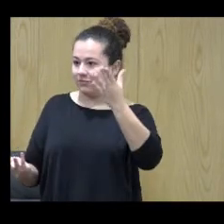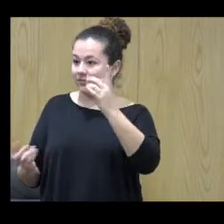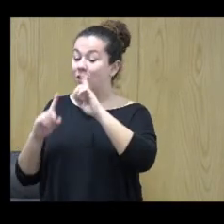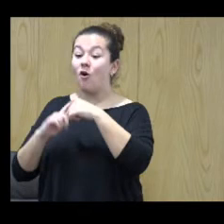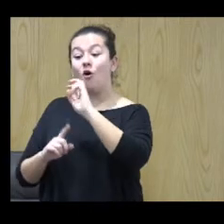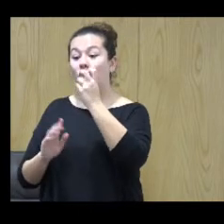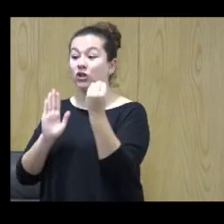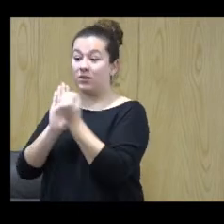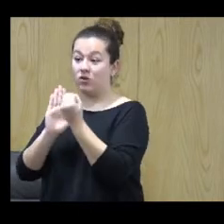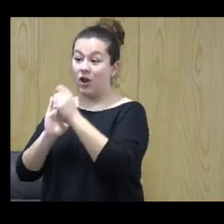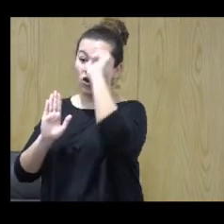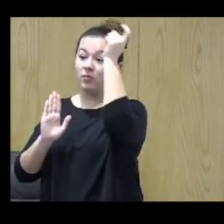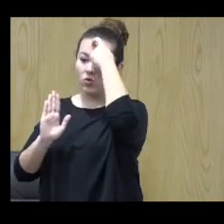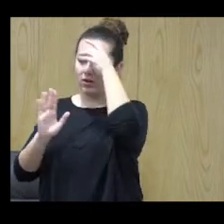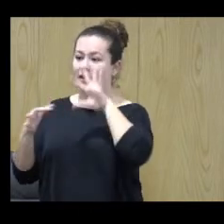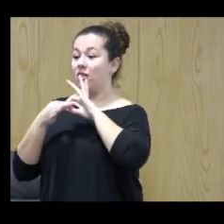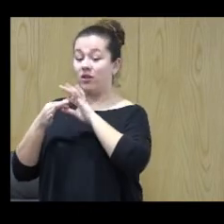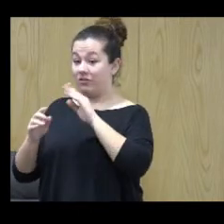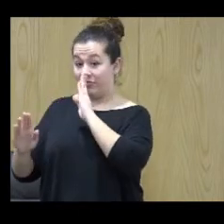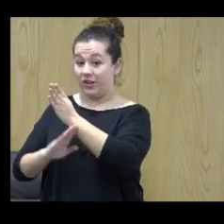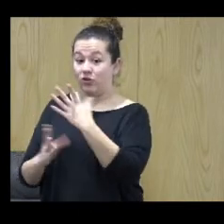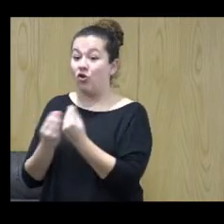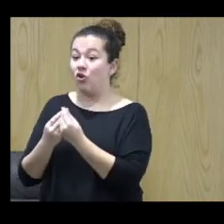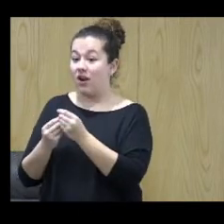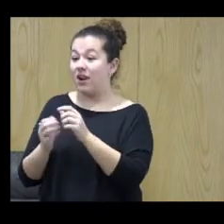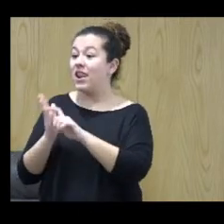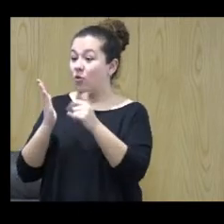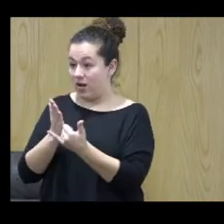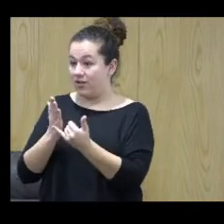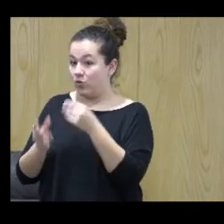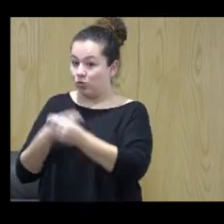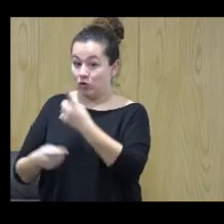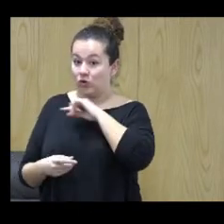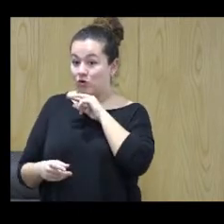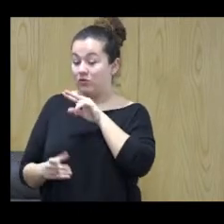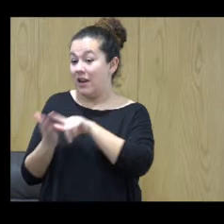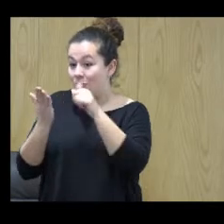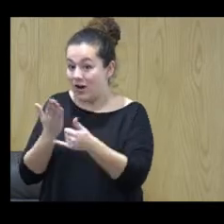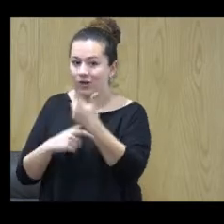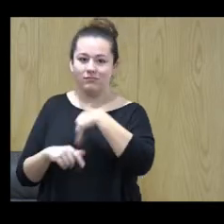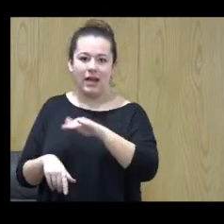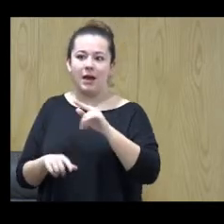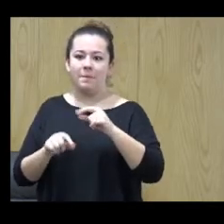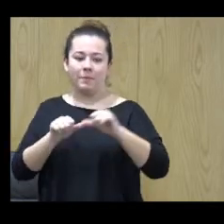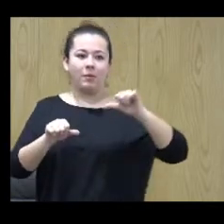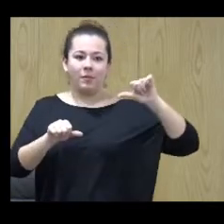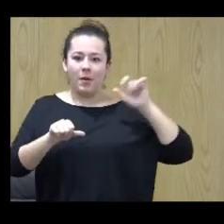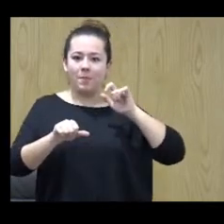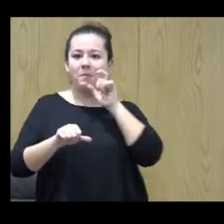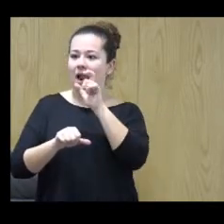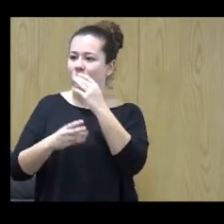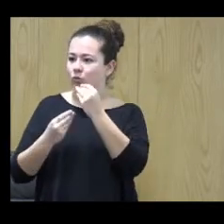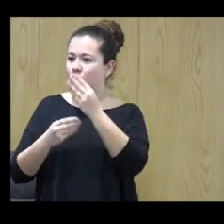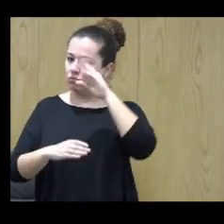que se relaciona directamente con el lenguaje, el uso lingüístico que hacemos. Es decir, nosotros tenemos ya un bagaje de un montón de palabras que ya